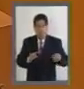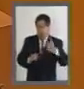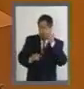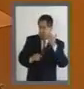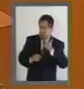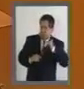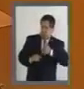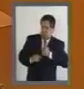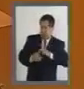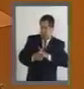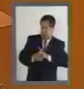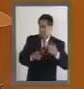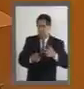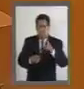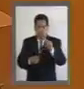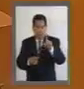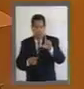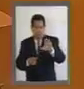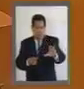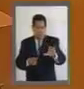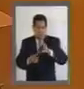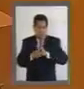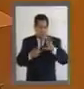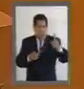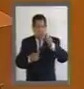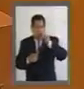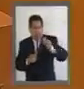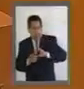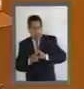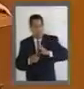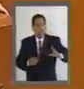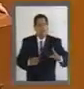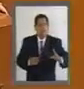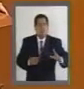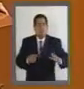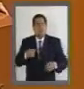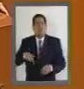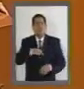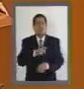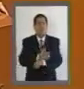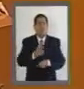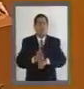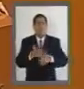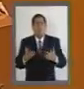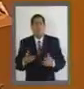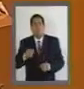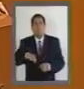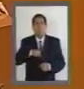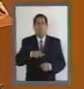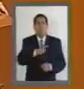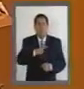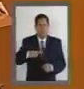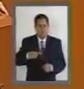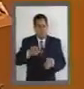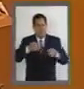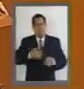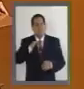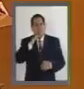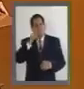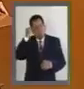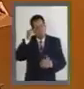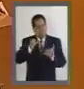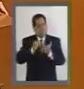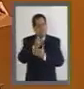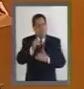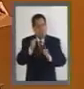manera unilateral esa relación de amistad y de buena vecindad, compañeros, tenemos que tener dignidad y con